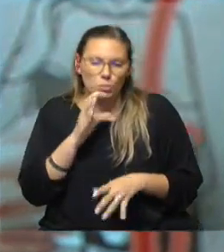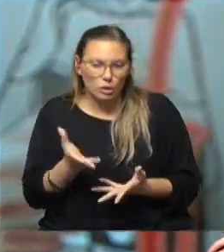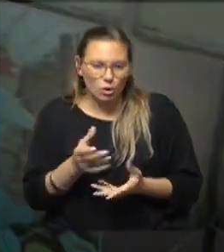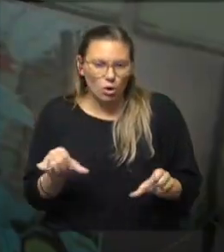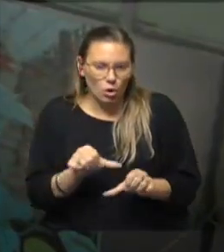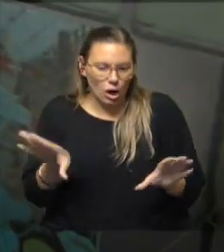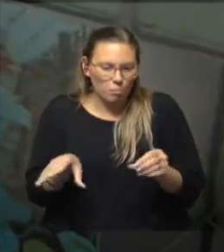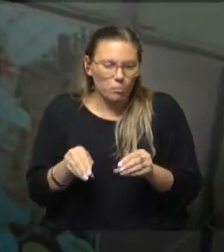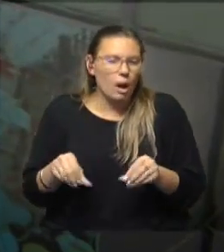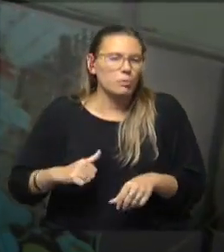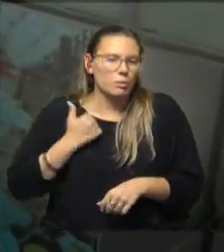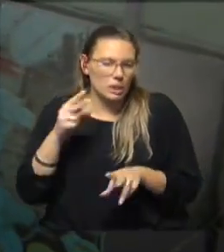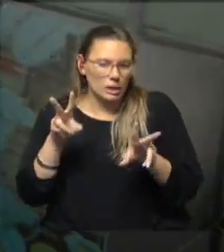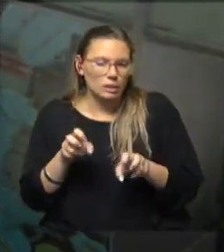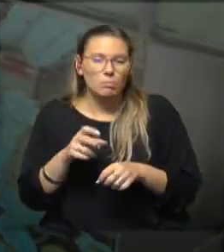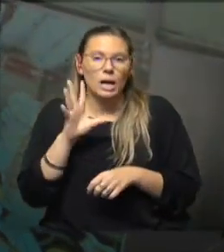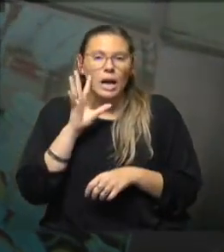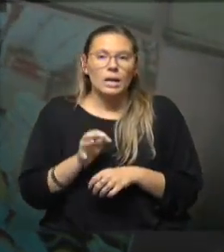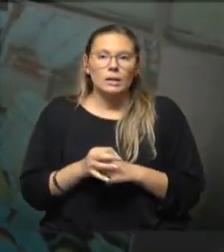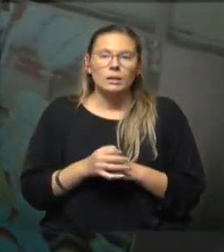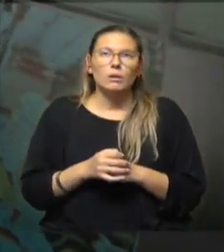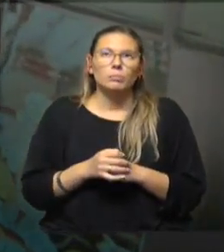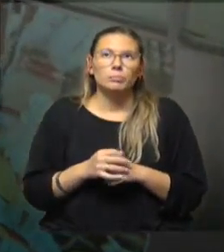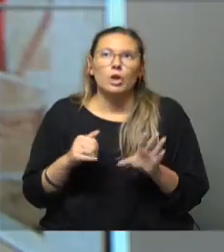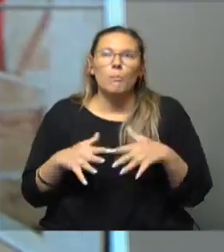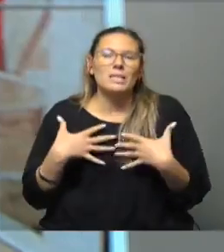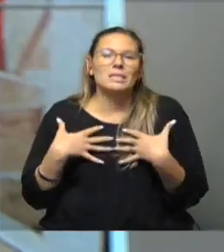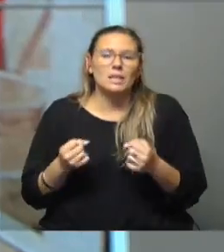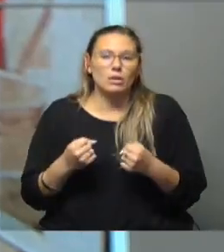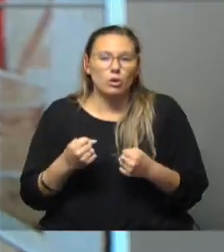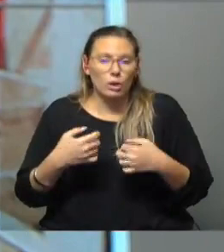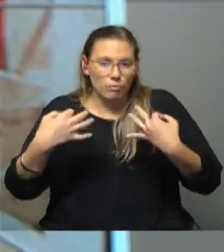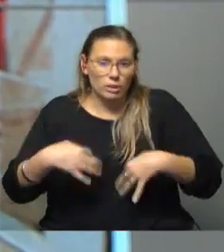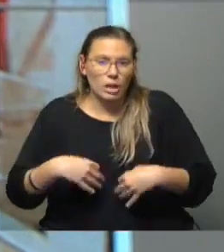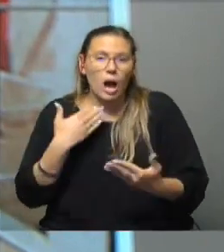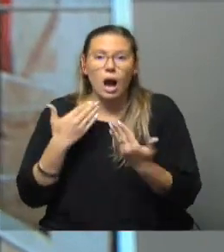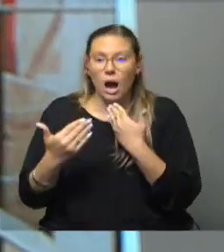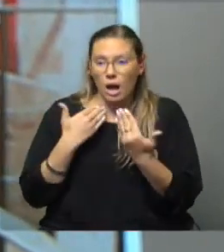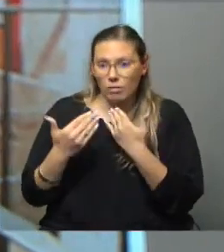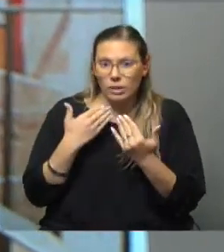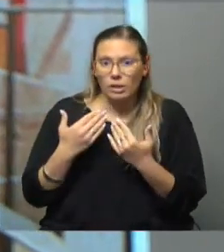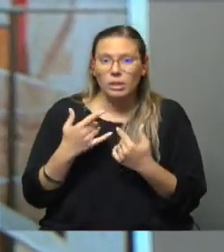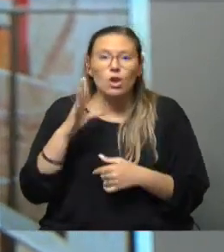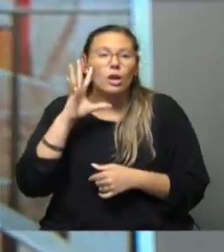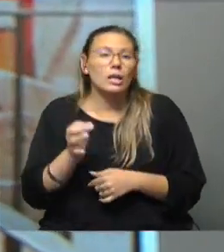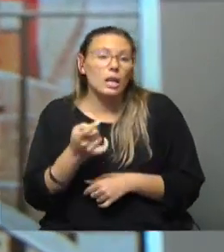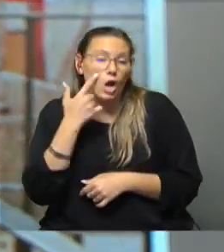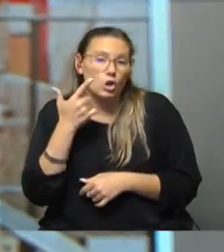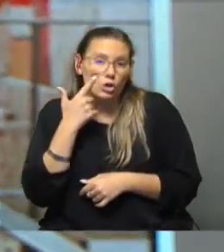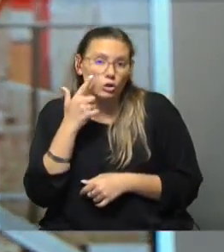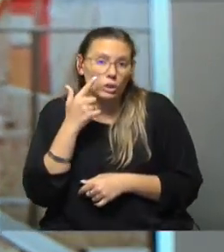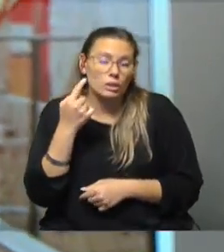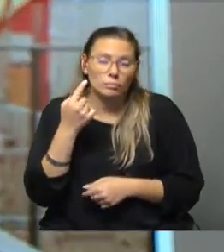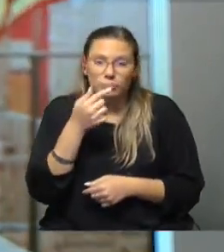como que... Creo que lo más sano y honesto es terminás hablando de lo que crees que conoces. Vamos a decir, hay un